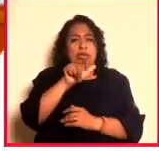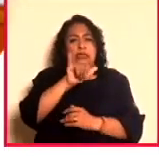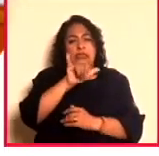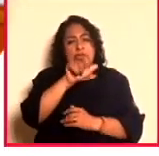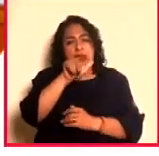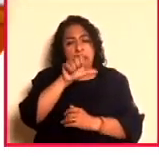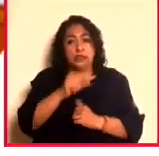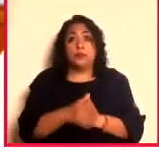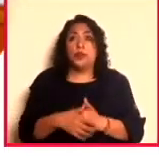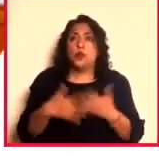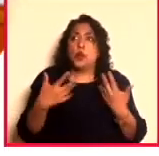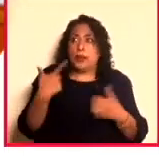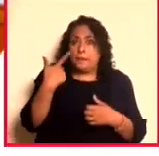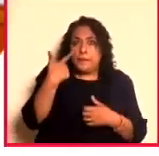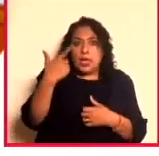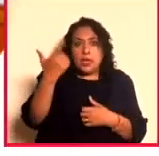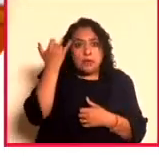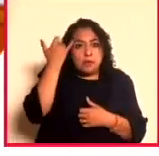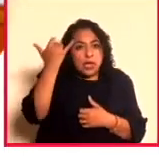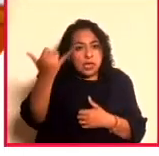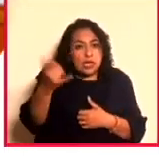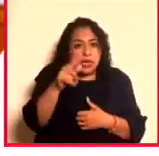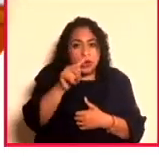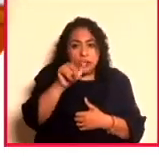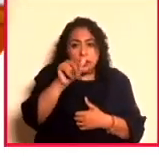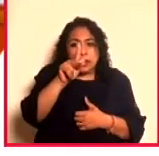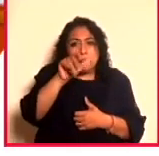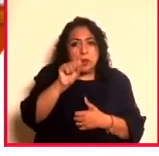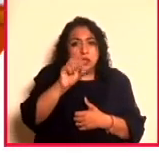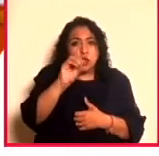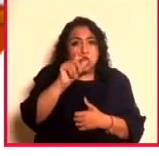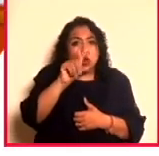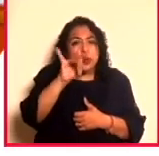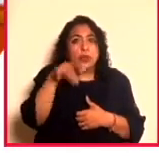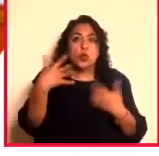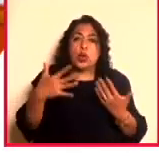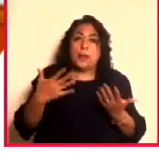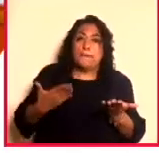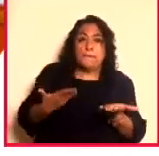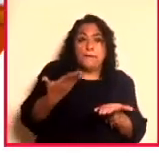Bueno, ¿quién lo hubiera imaginado? Tapas otomíes, ahí está la propuesta.